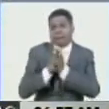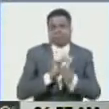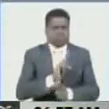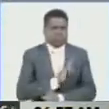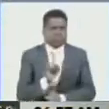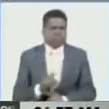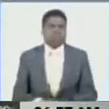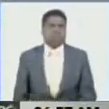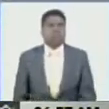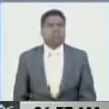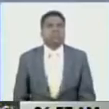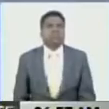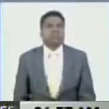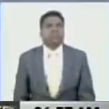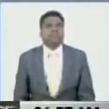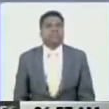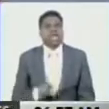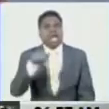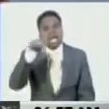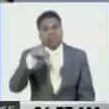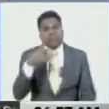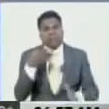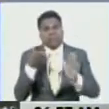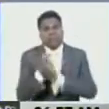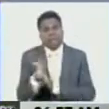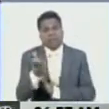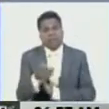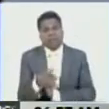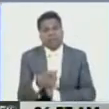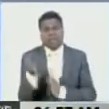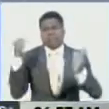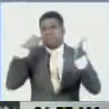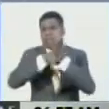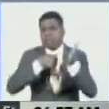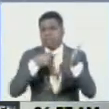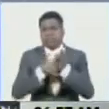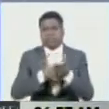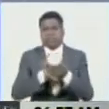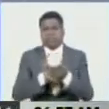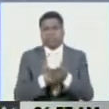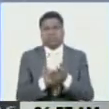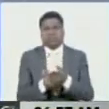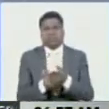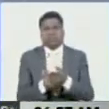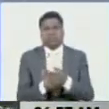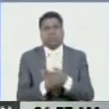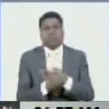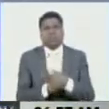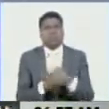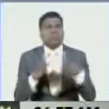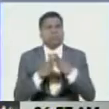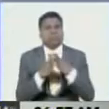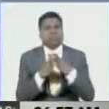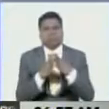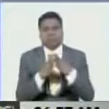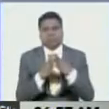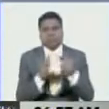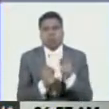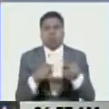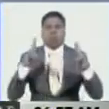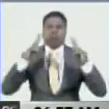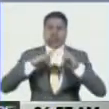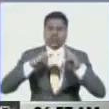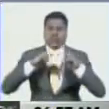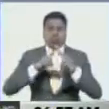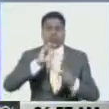de los gobiernos burgueses. Y eso ha ocurrido aquí. La lucha se ha convertido en una fuente inagotable de